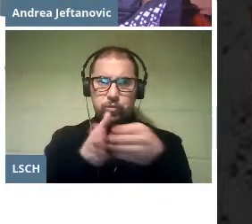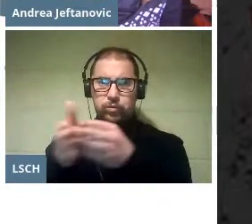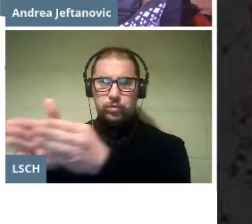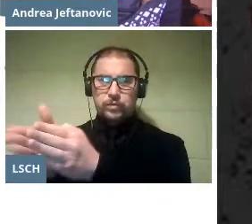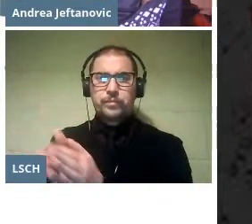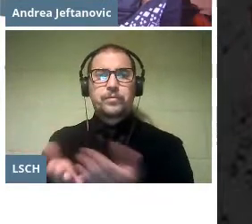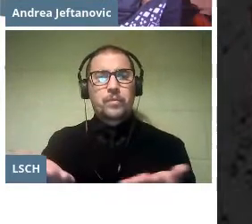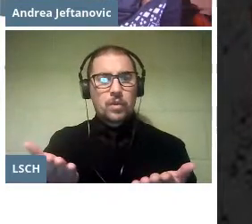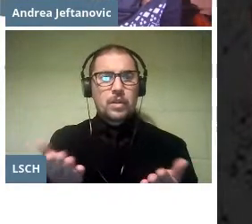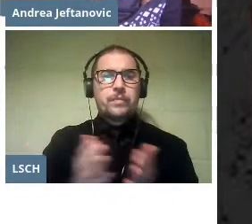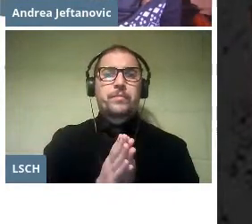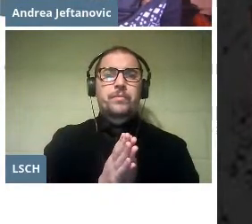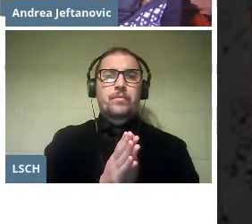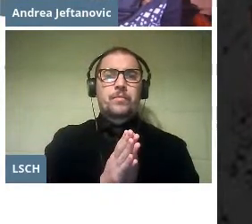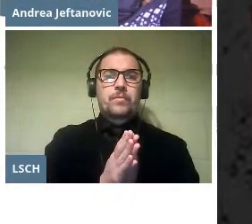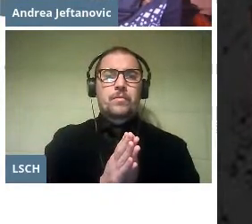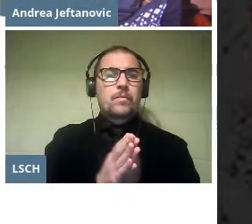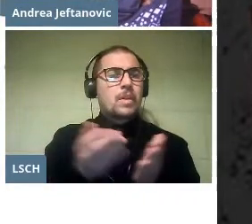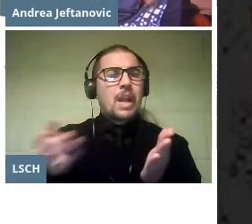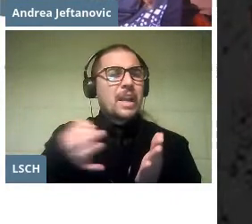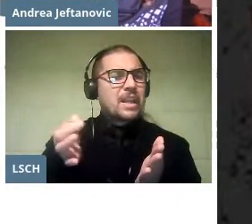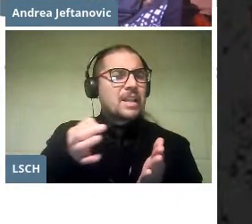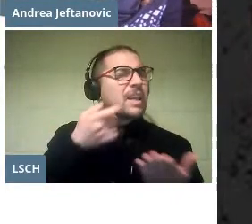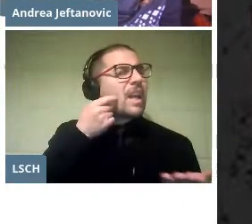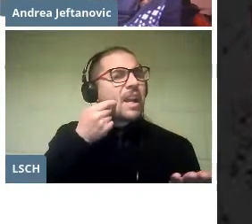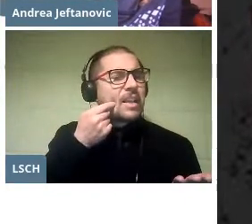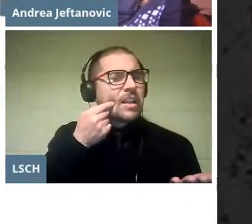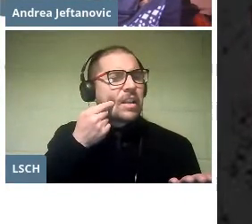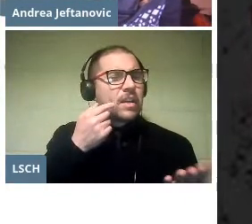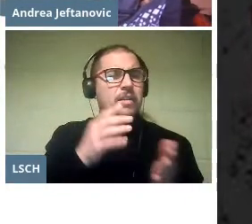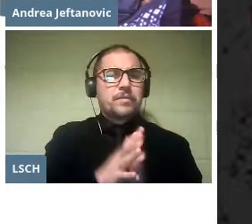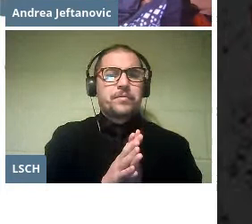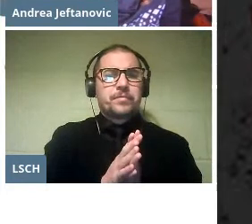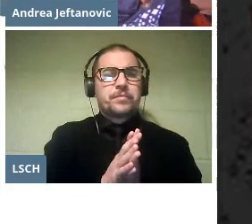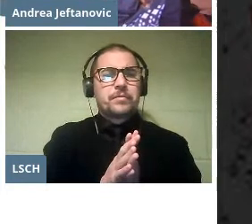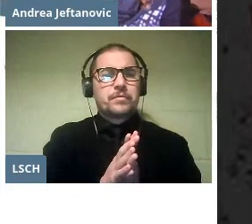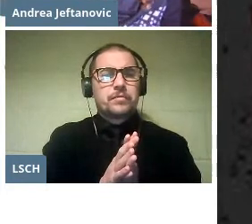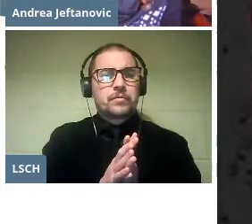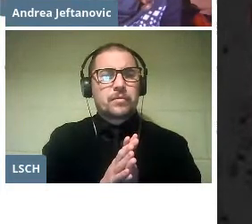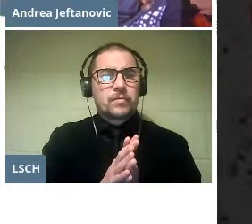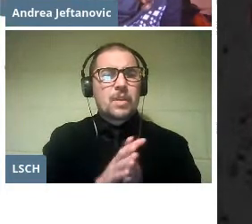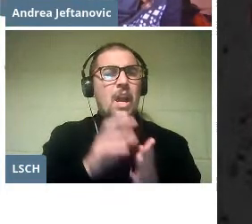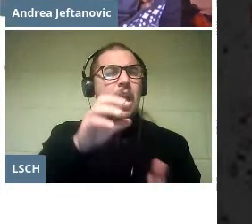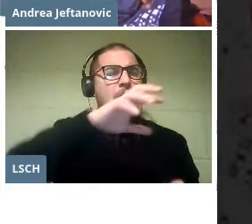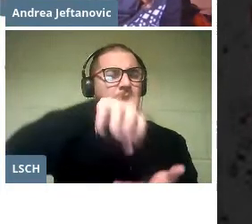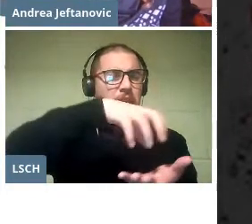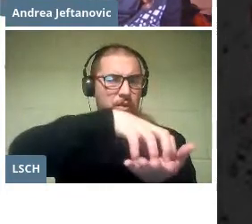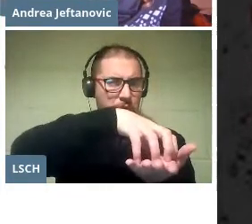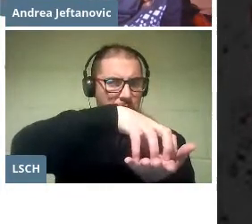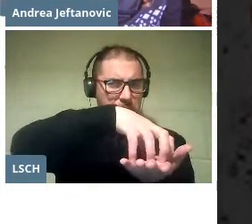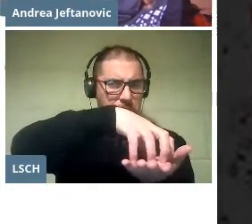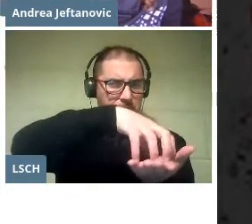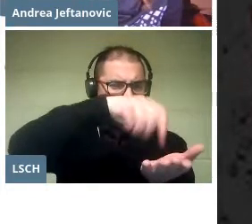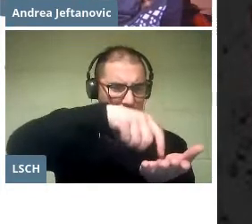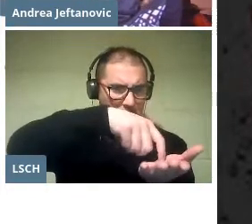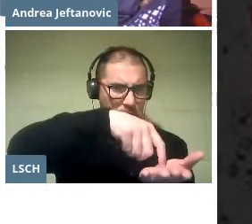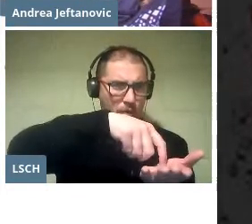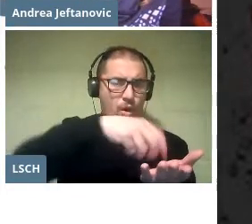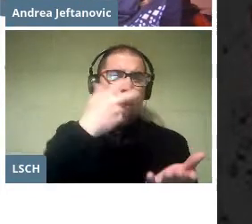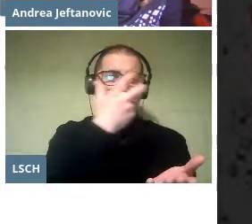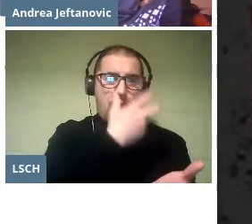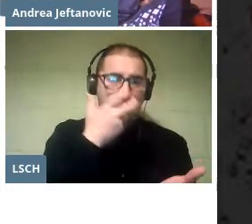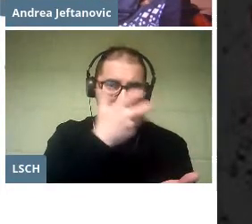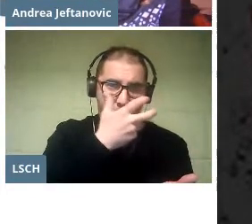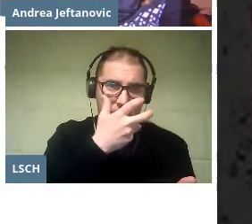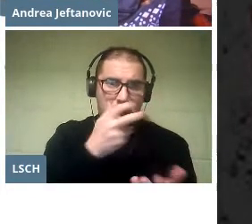La imagen de Desertó sugiere una inquietante posibilidad. Si la ciudad es un lenguaje hablado por